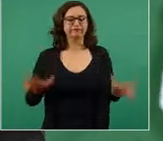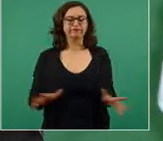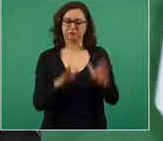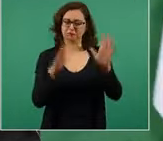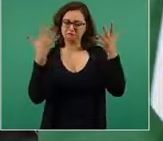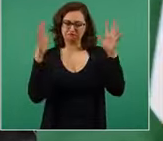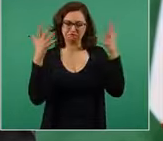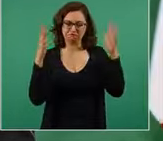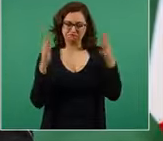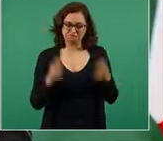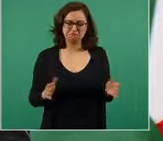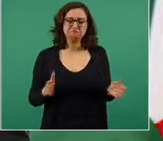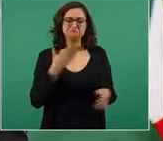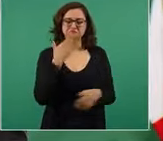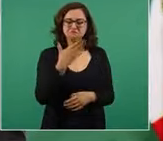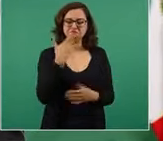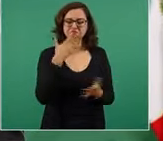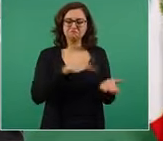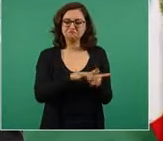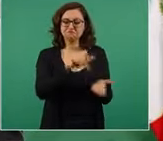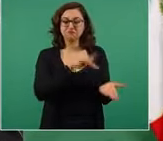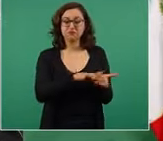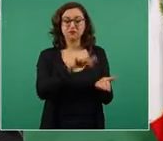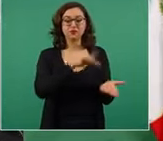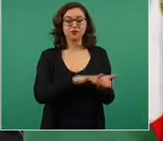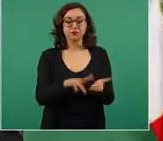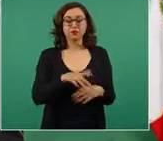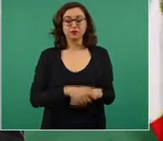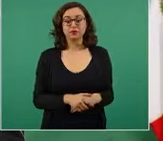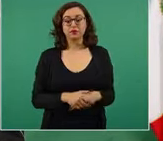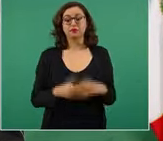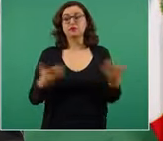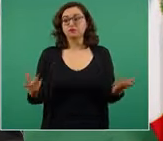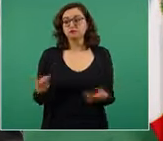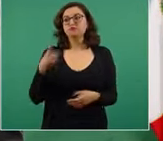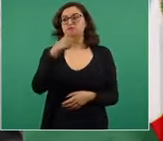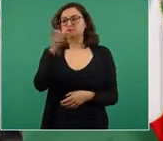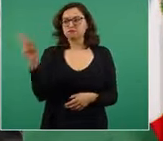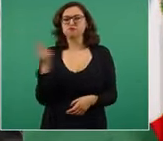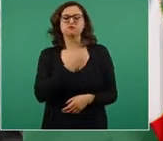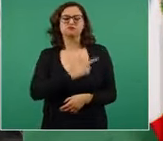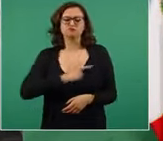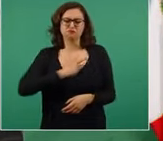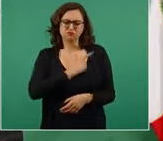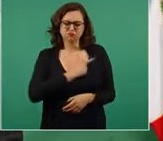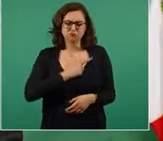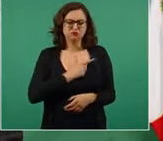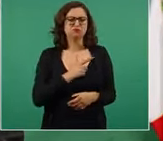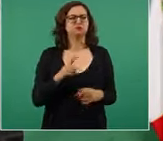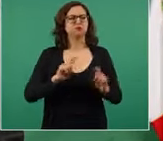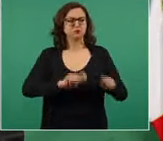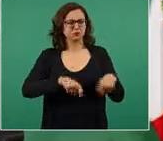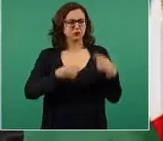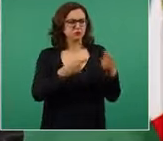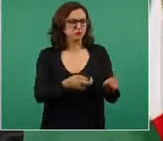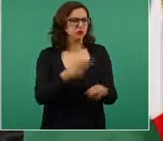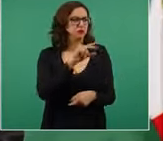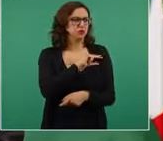las políticas neoliberales, están a favor de las privatizaciones. Y